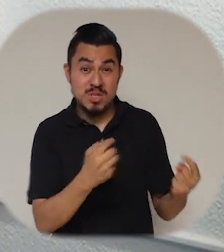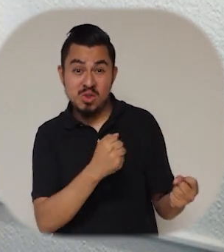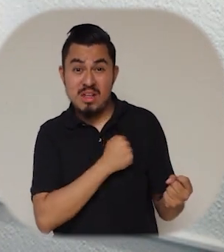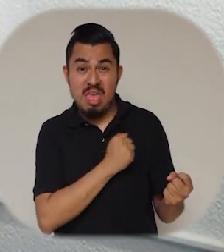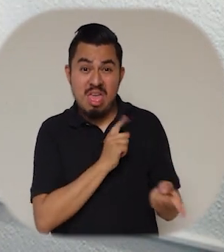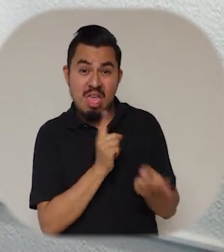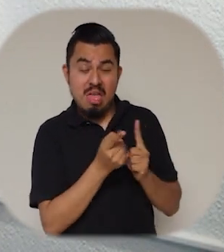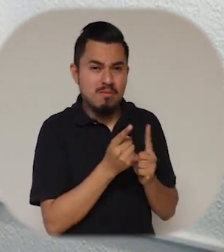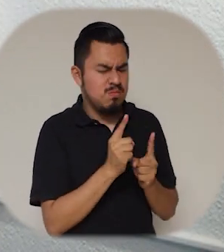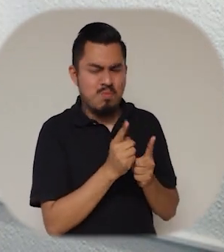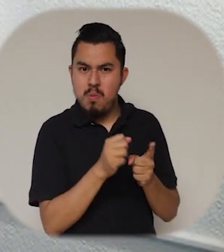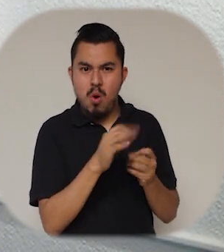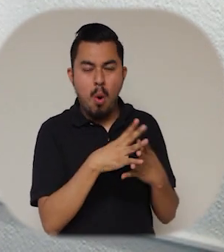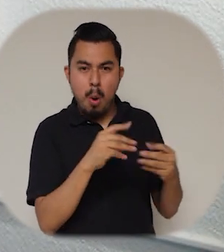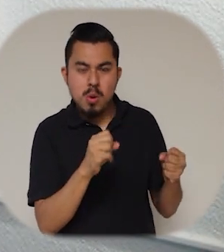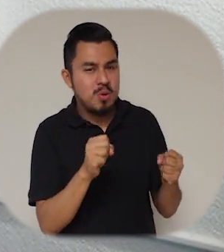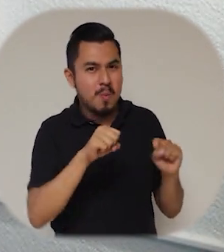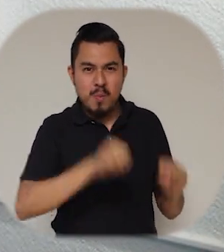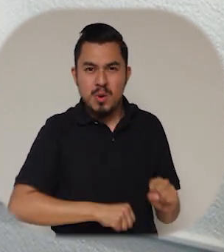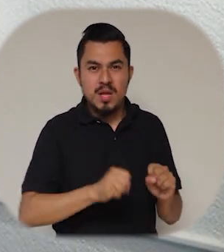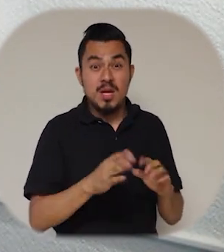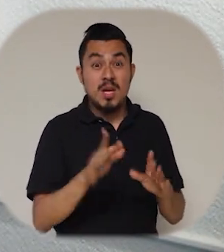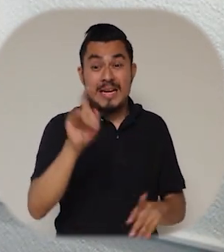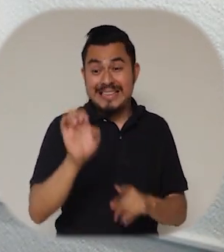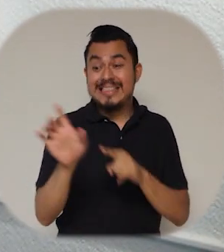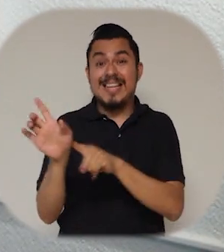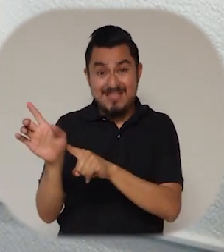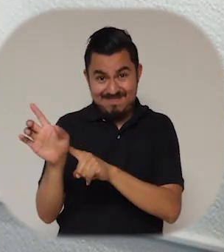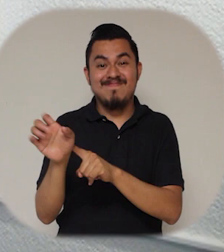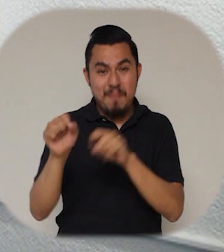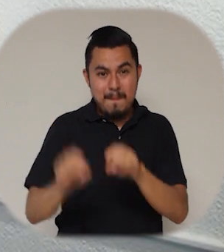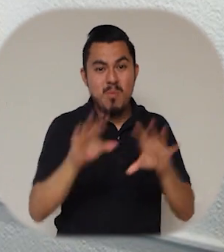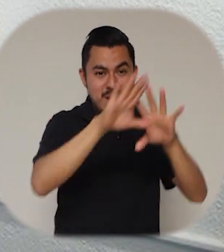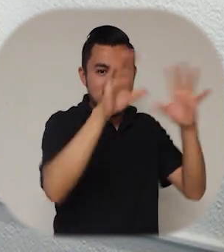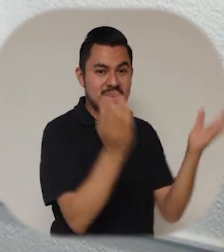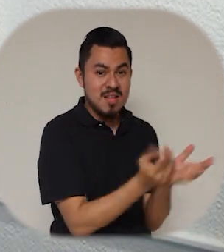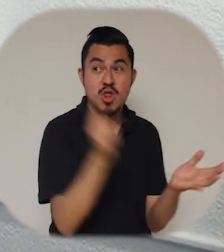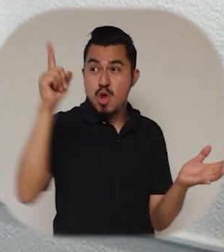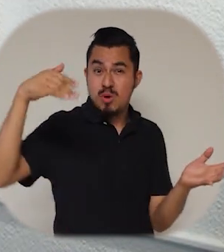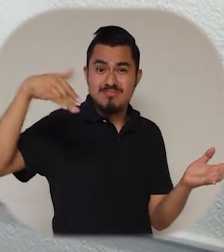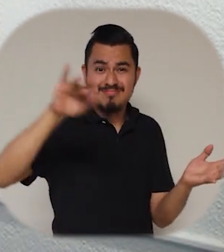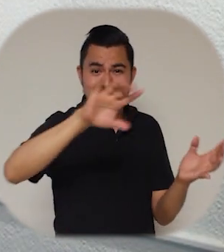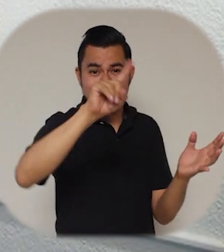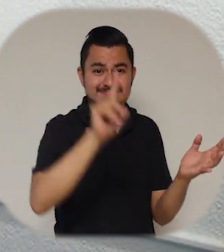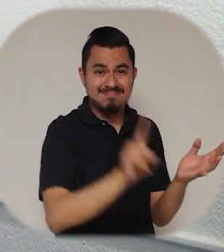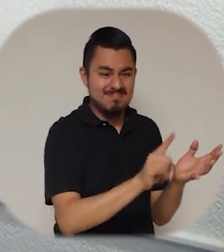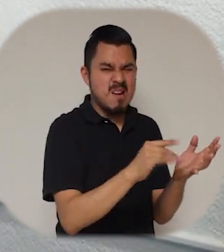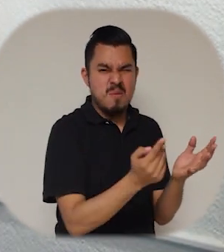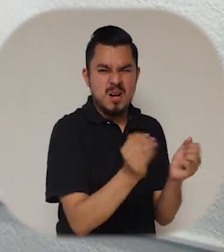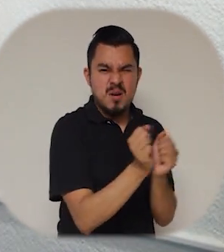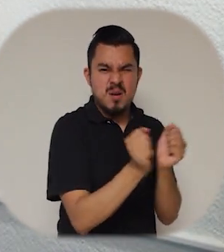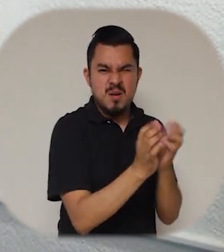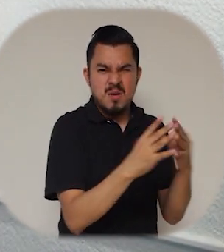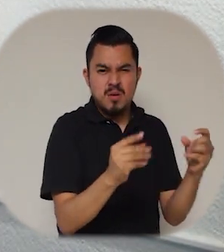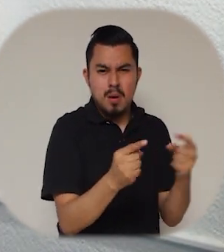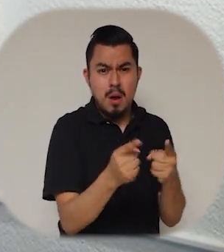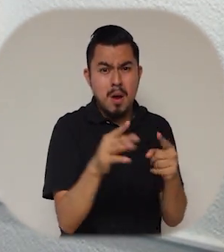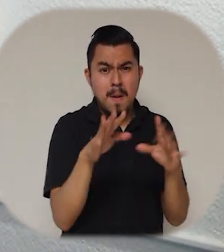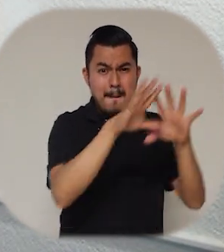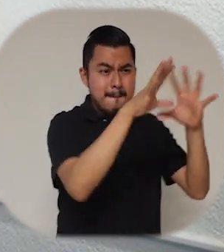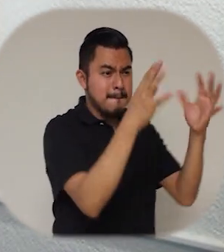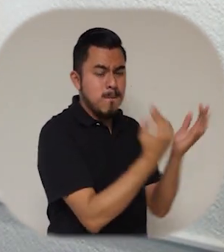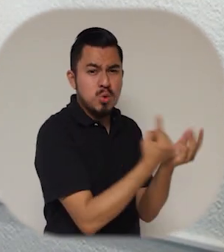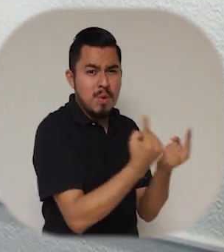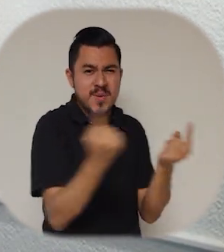resolver. Para esto ha sido enviado el Cristo. Él es el Salvador enviado para esto. El problema del ser humano no es nada más. Y pareciera que hay